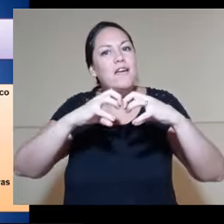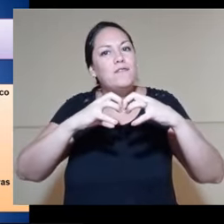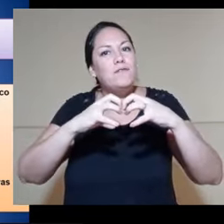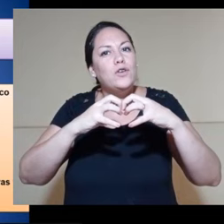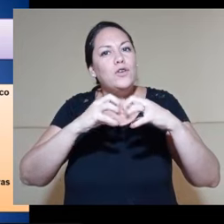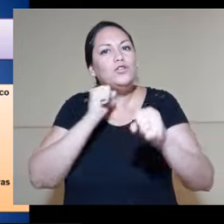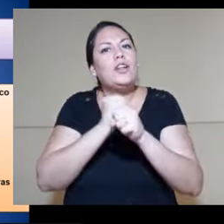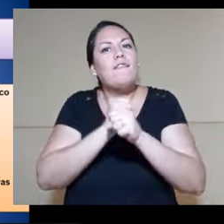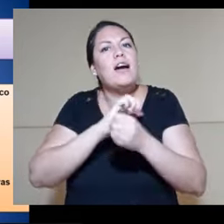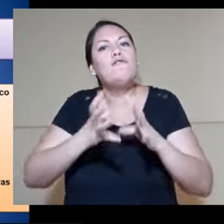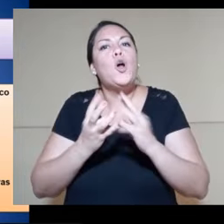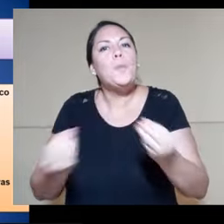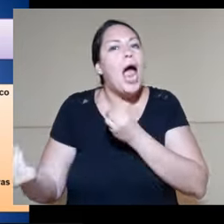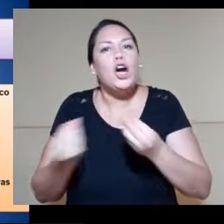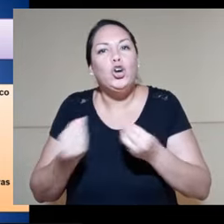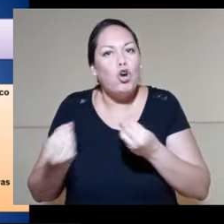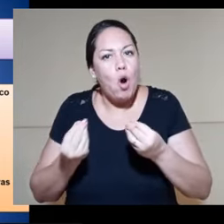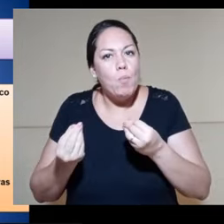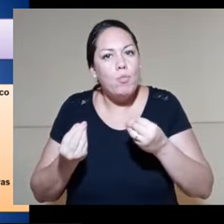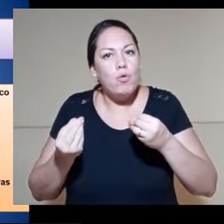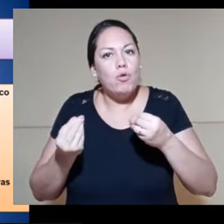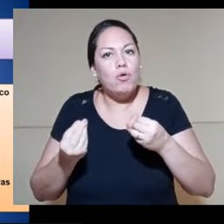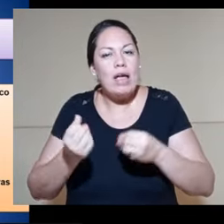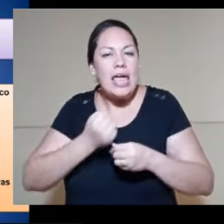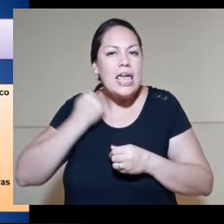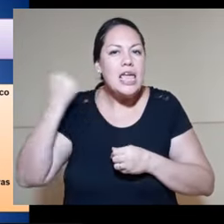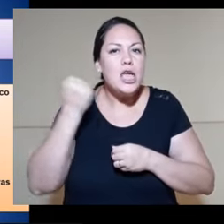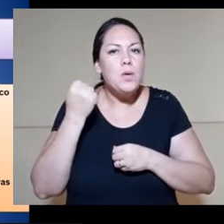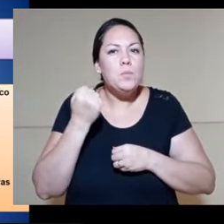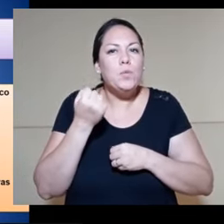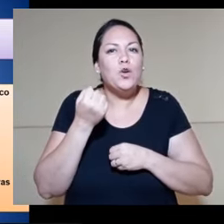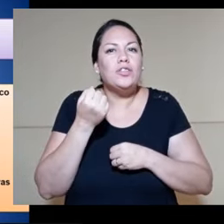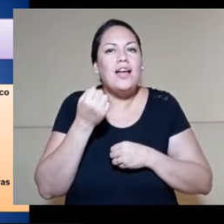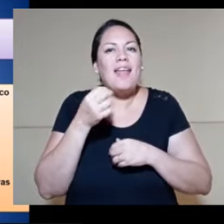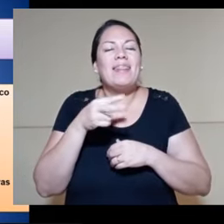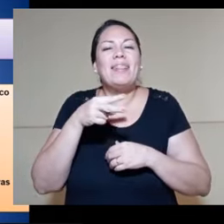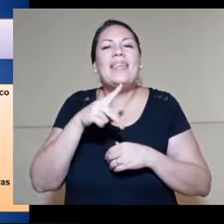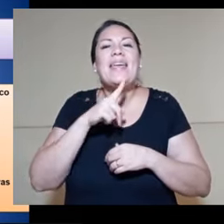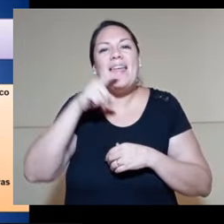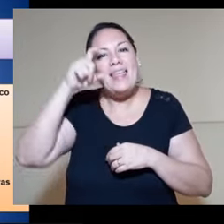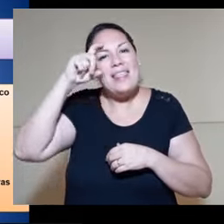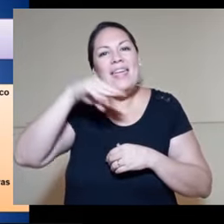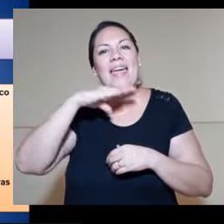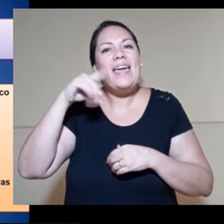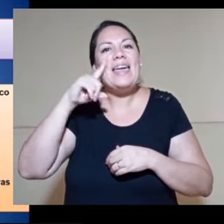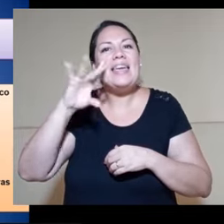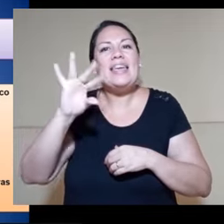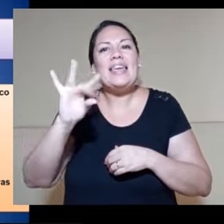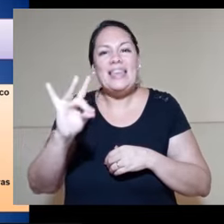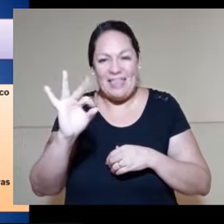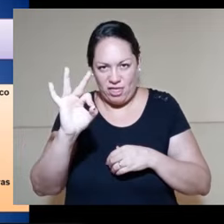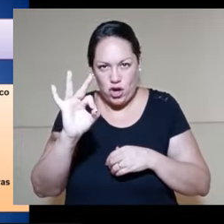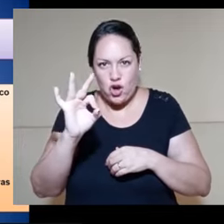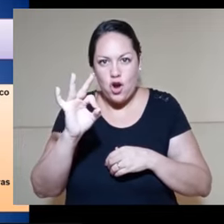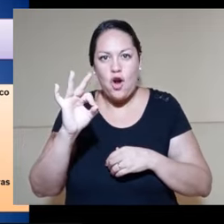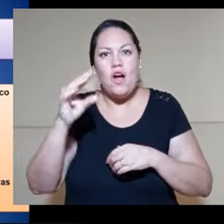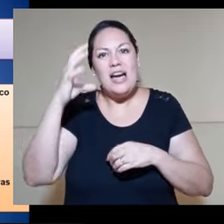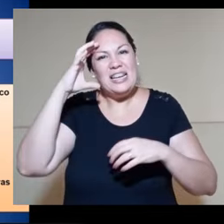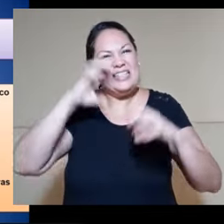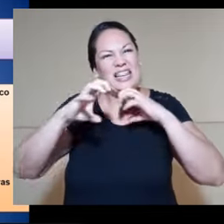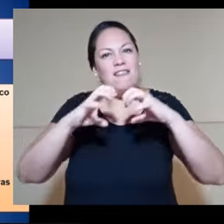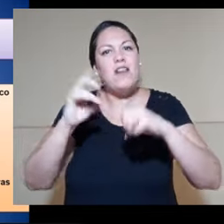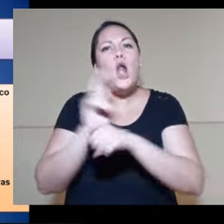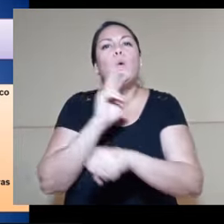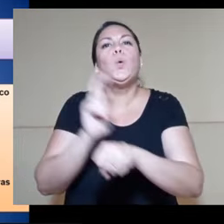nuestro cerebro, cómo funciona nuestro tejido cerebral. ¿Por qué es tan importante cuidar nuestro tejido cerebral? ¿Por qué es